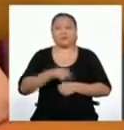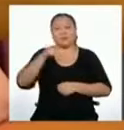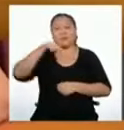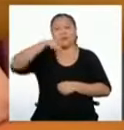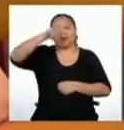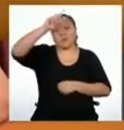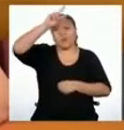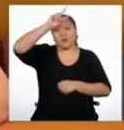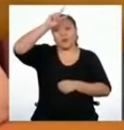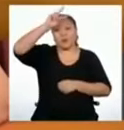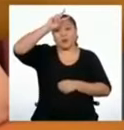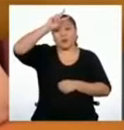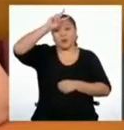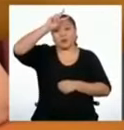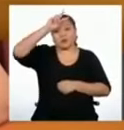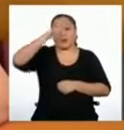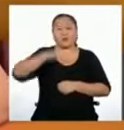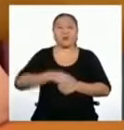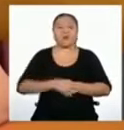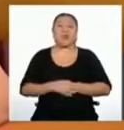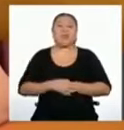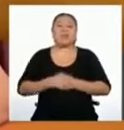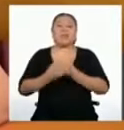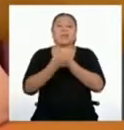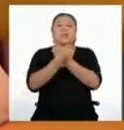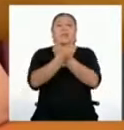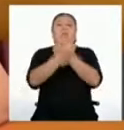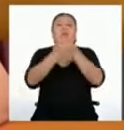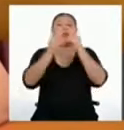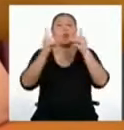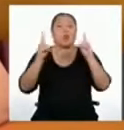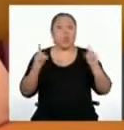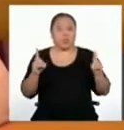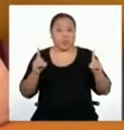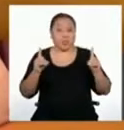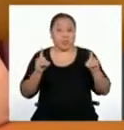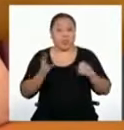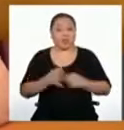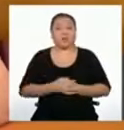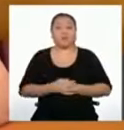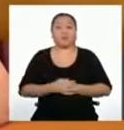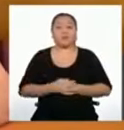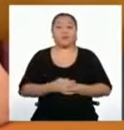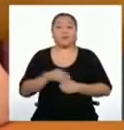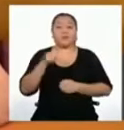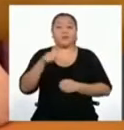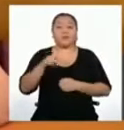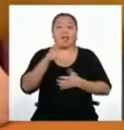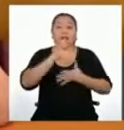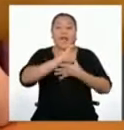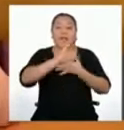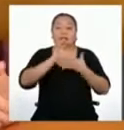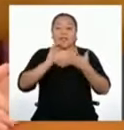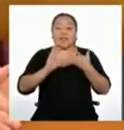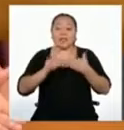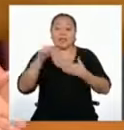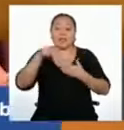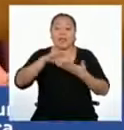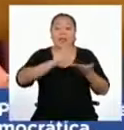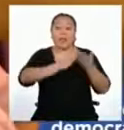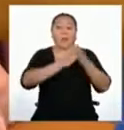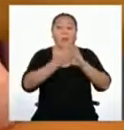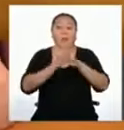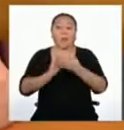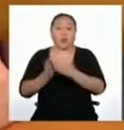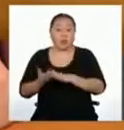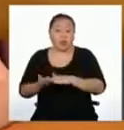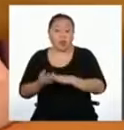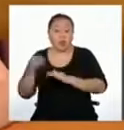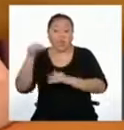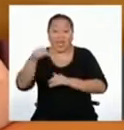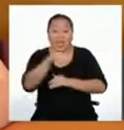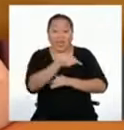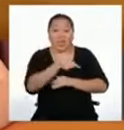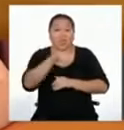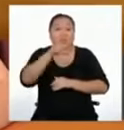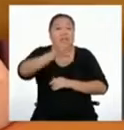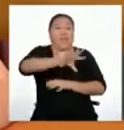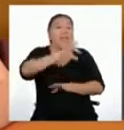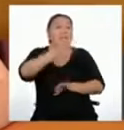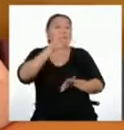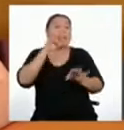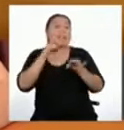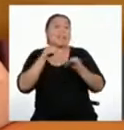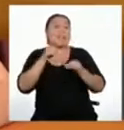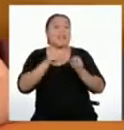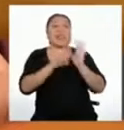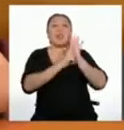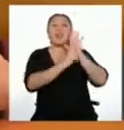Perú es una república democrática. Se caracteriza porque la población elige a sus autoridades mediante